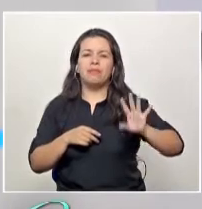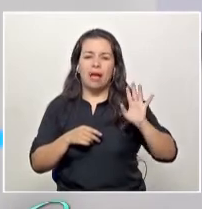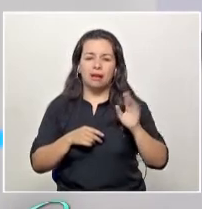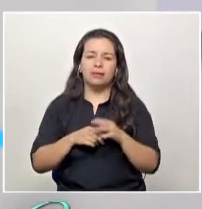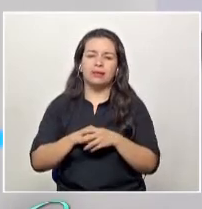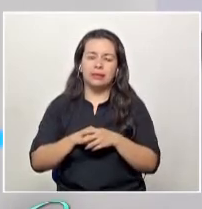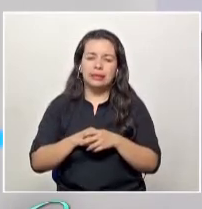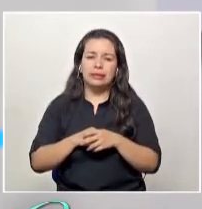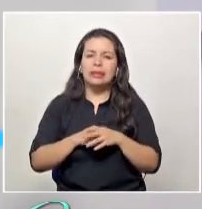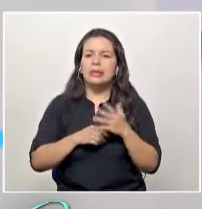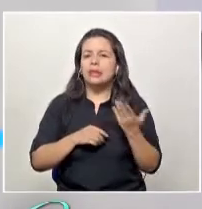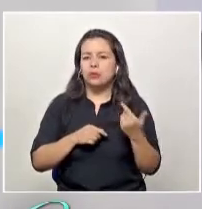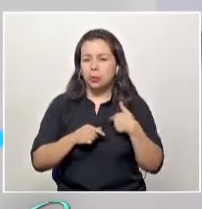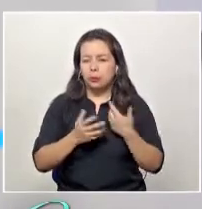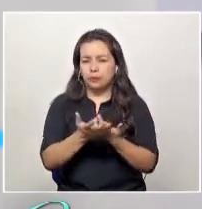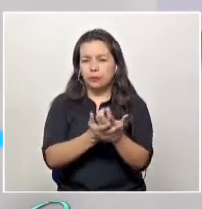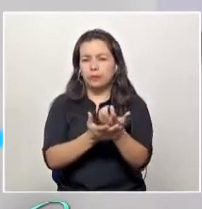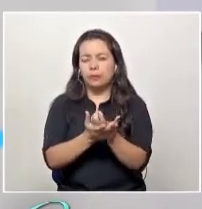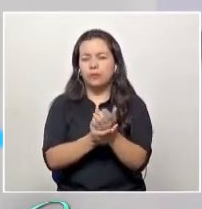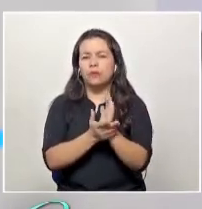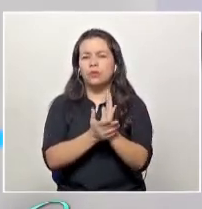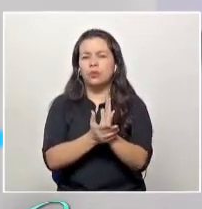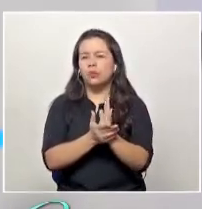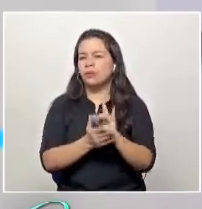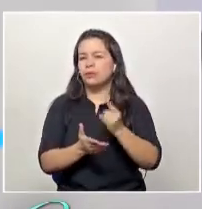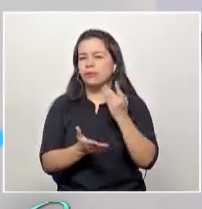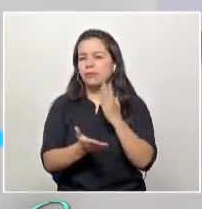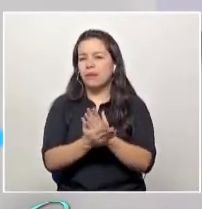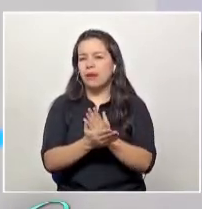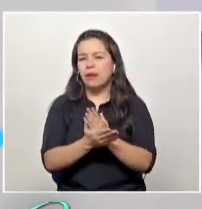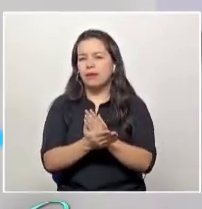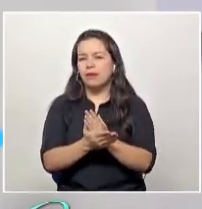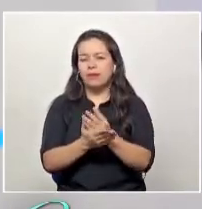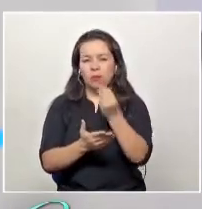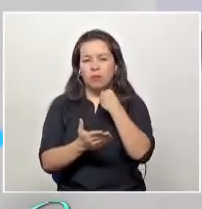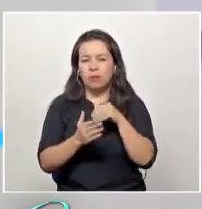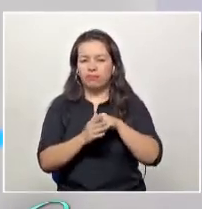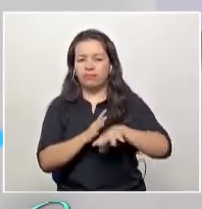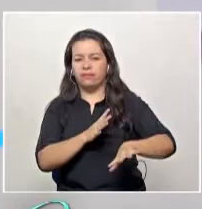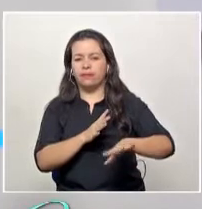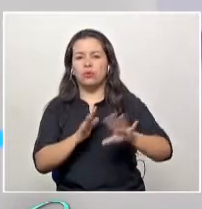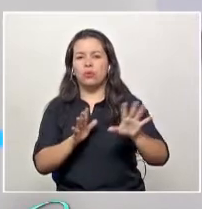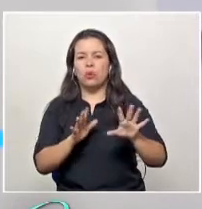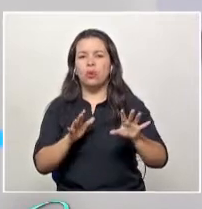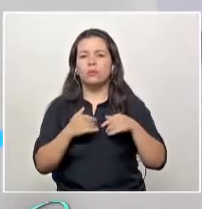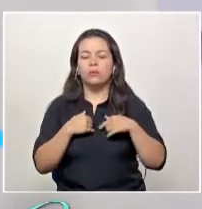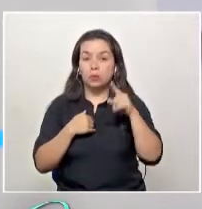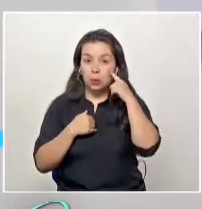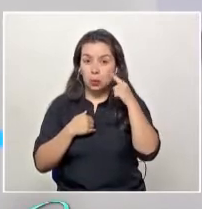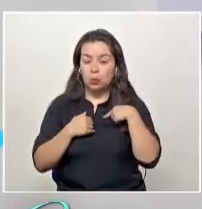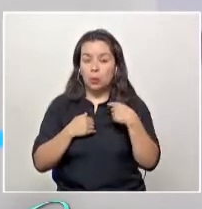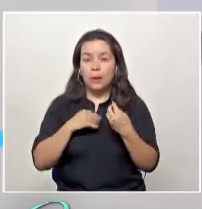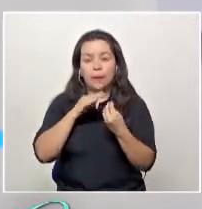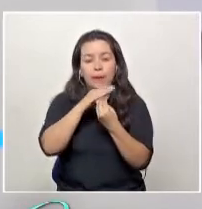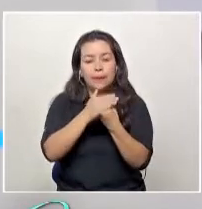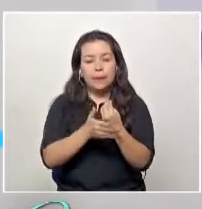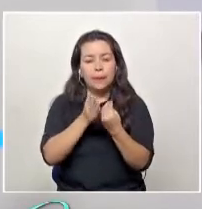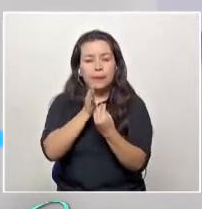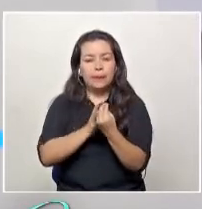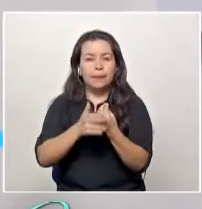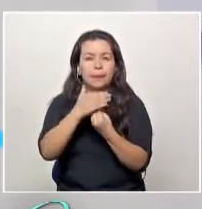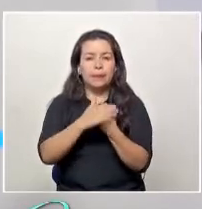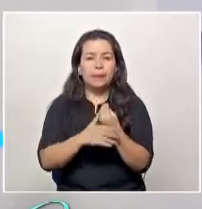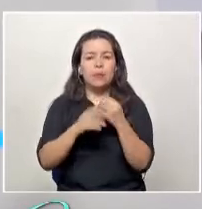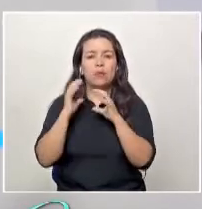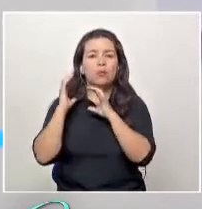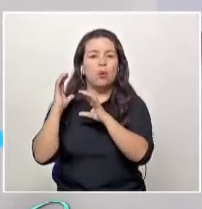una fórmula para que no produzca tanto gas el alimento en el cuerpo. Van a conseguir cáscara de coco y cuando cocinen los